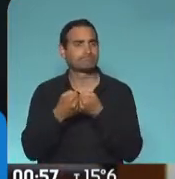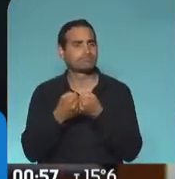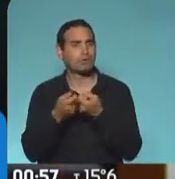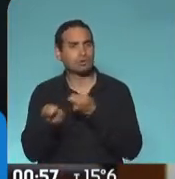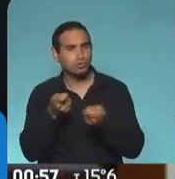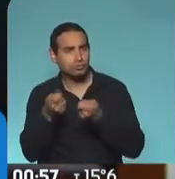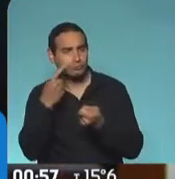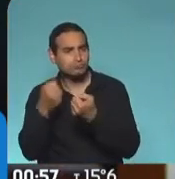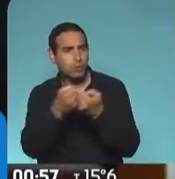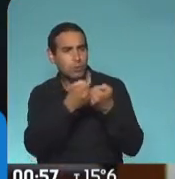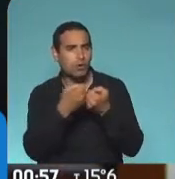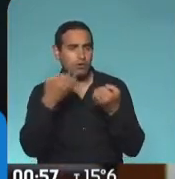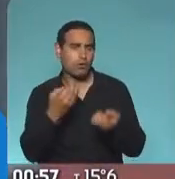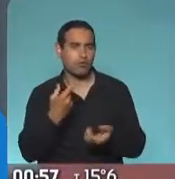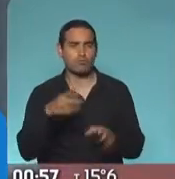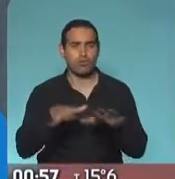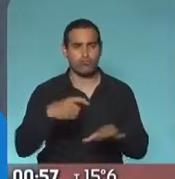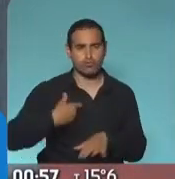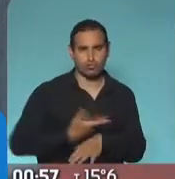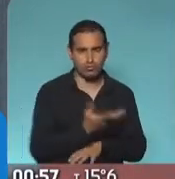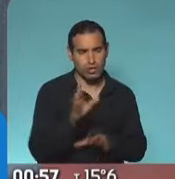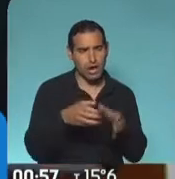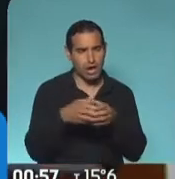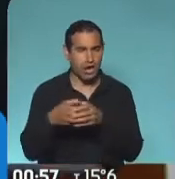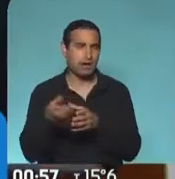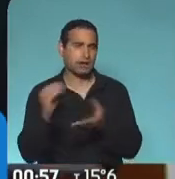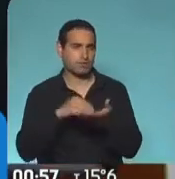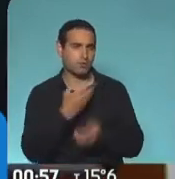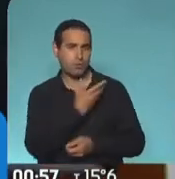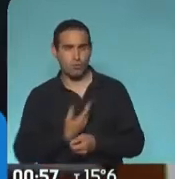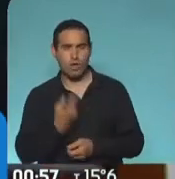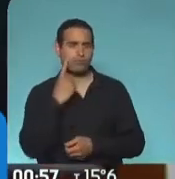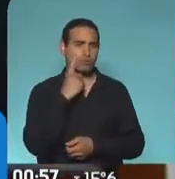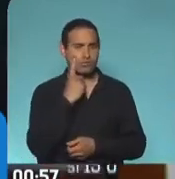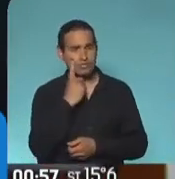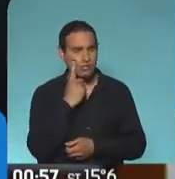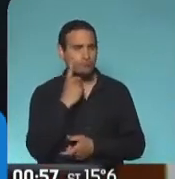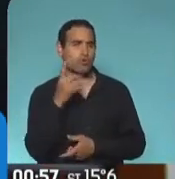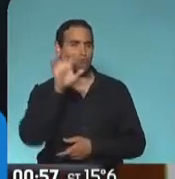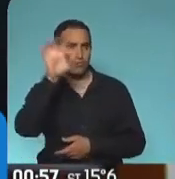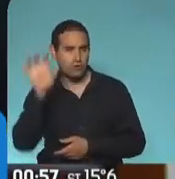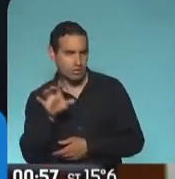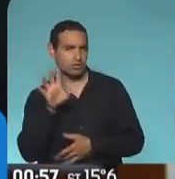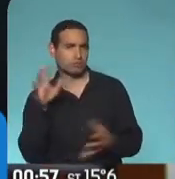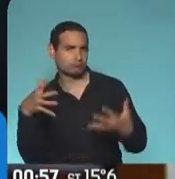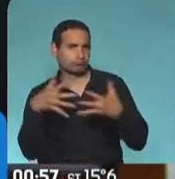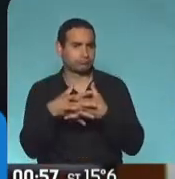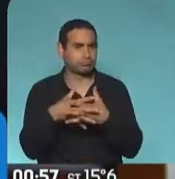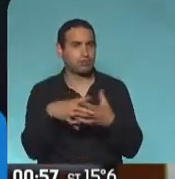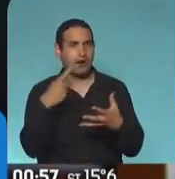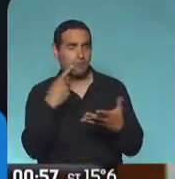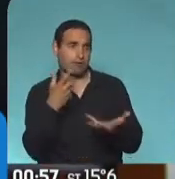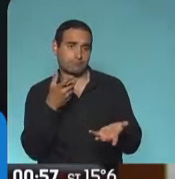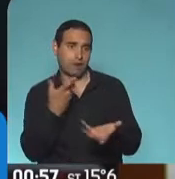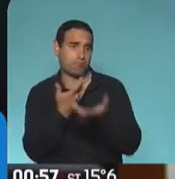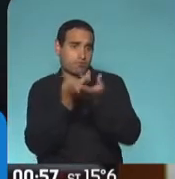conjuntamente con los movimientos sociales y los estados subnacionales municipios y provincias para intentar dar una respuesta